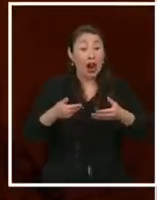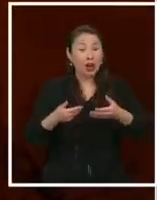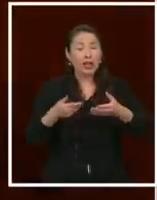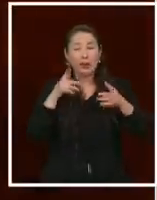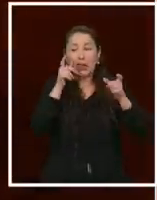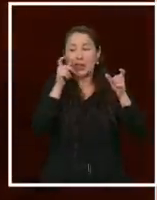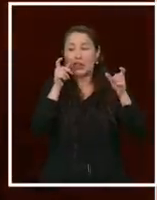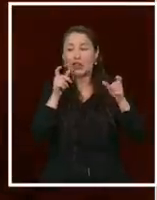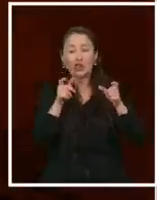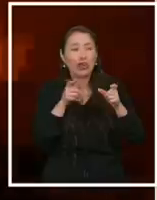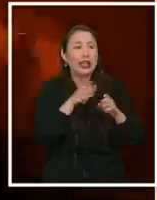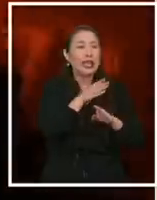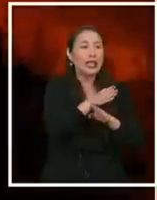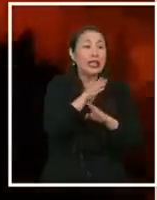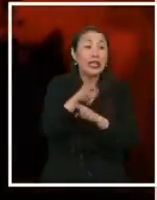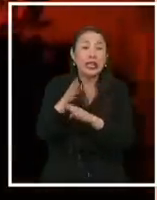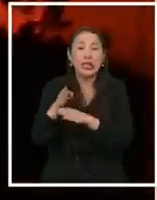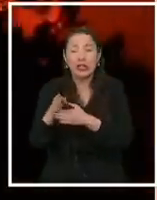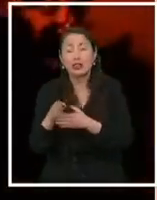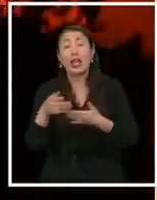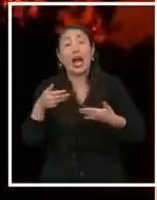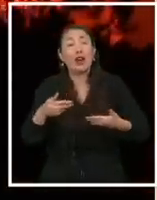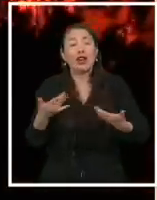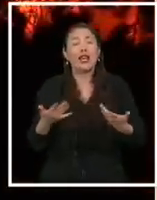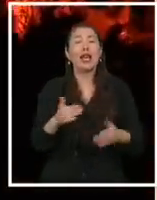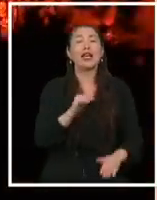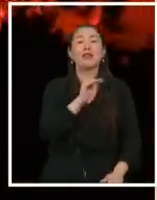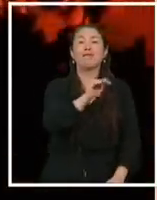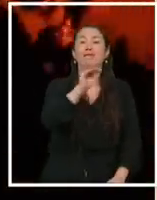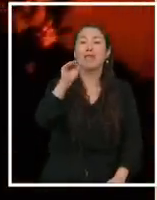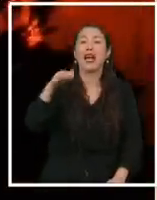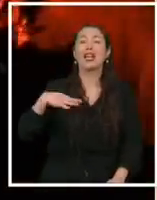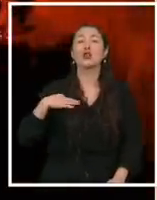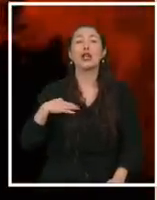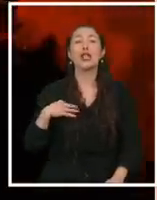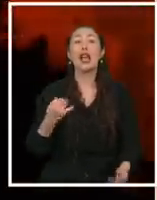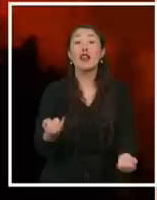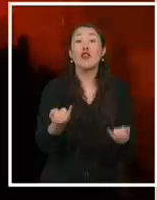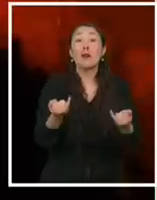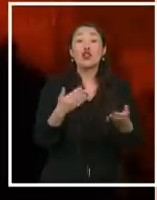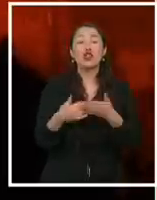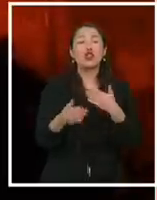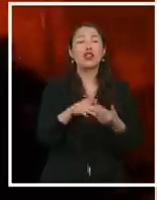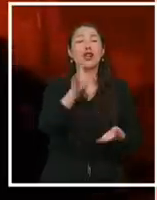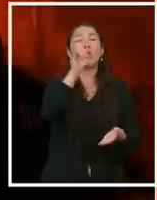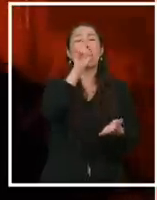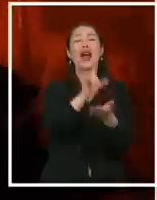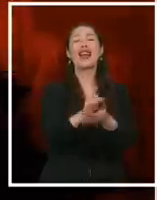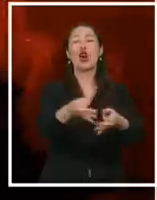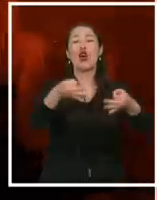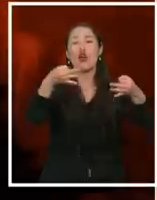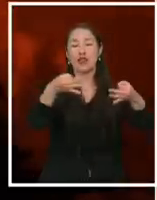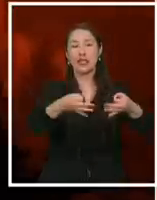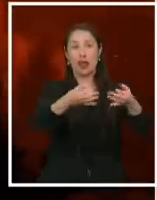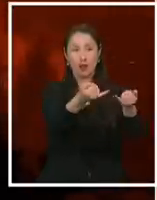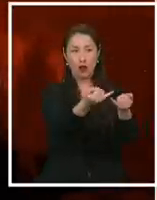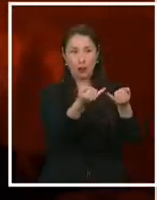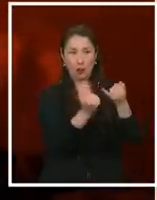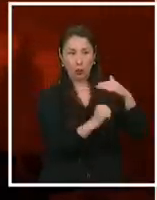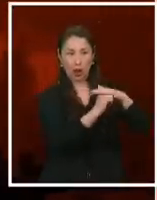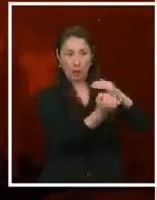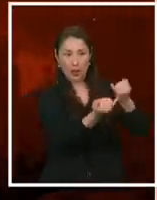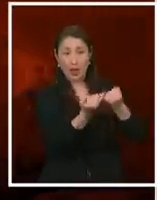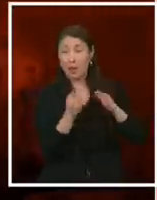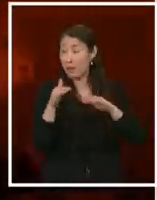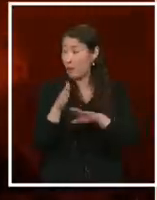esto le hacemos un llamado a la ciudadanía justamente a informarse por las vías oficiales y seguir las instrucciones, en este caso de la autoridad, como lo decía